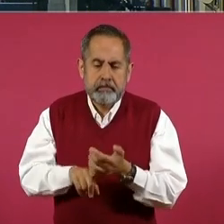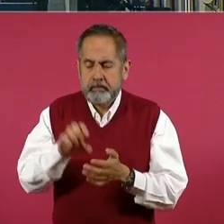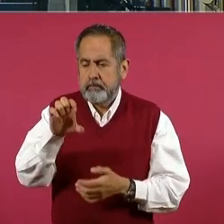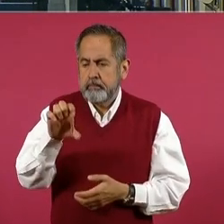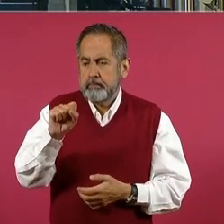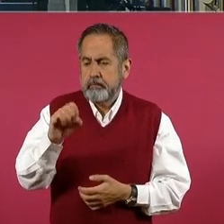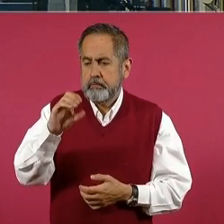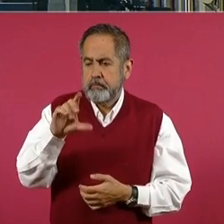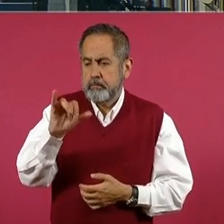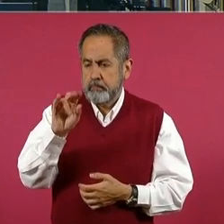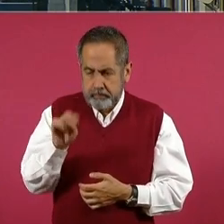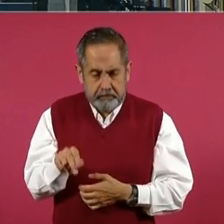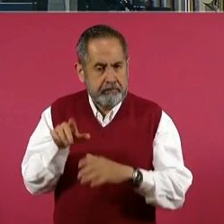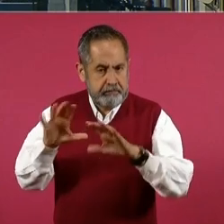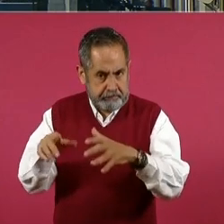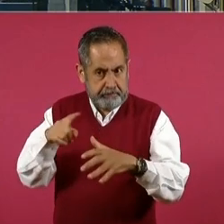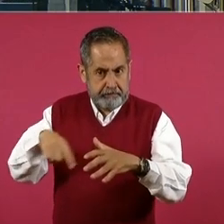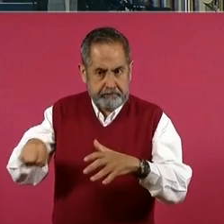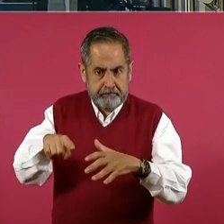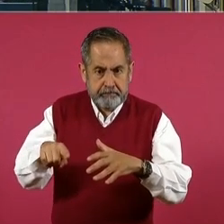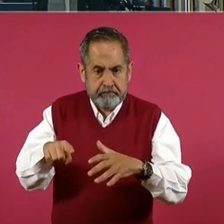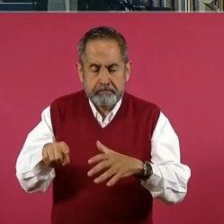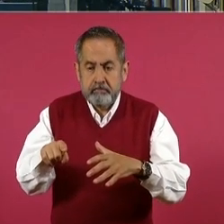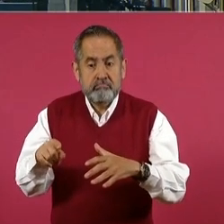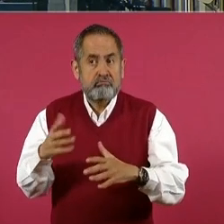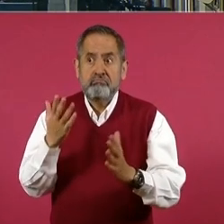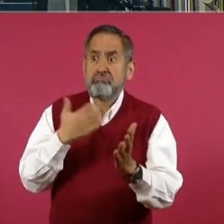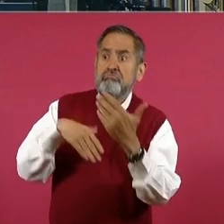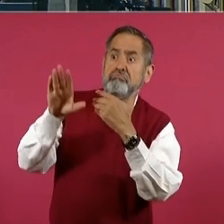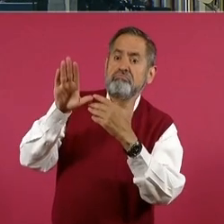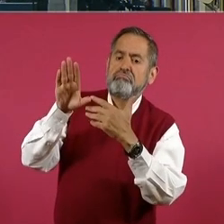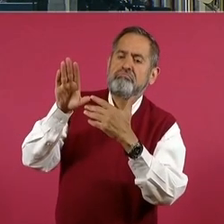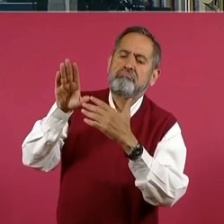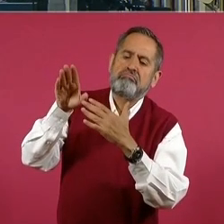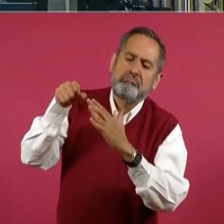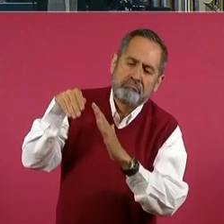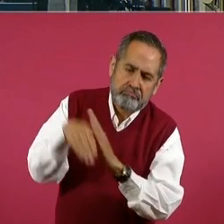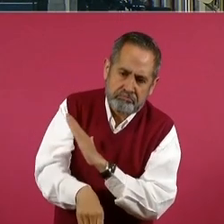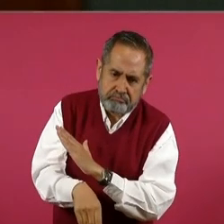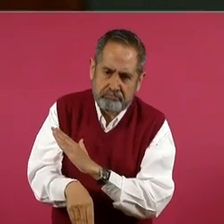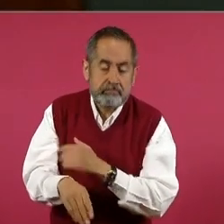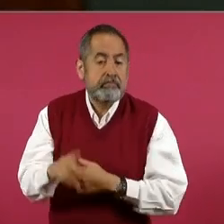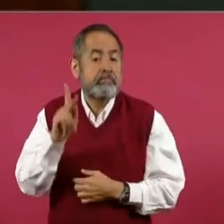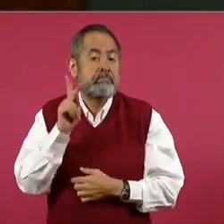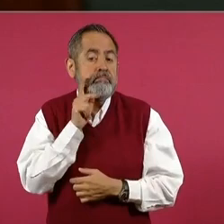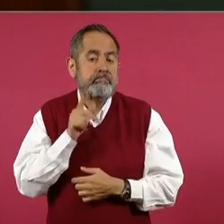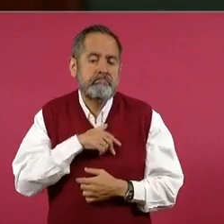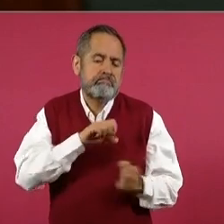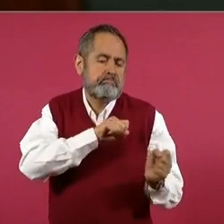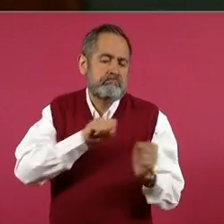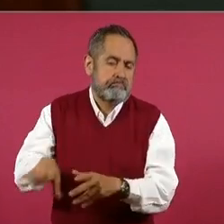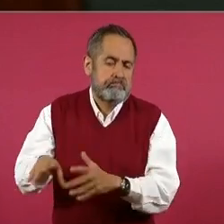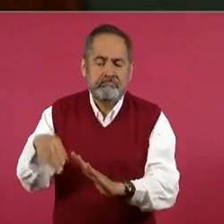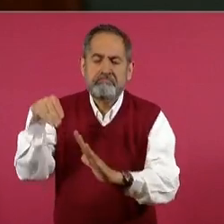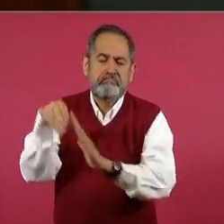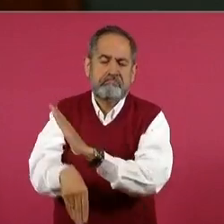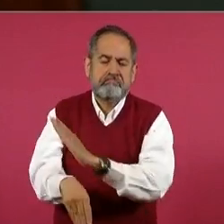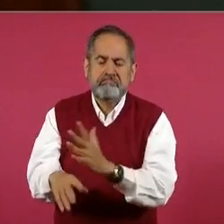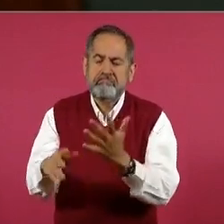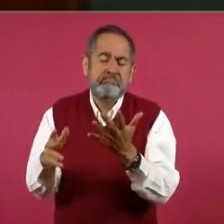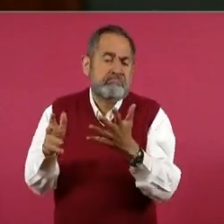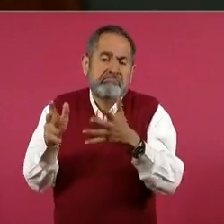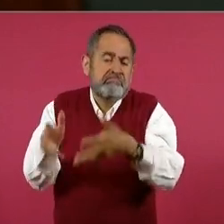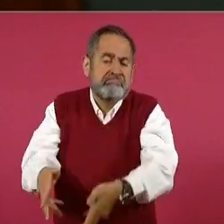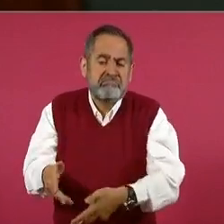Escolín pues pasó de ser de días de gloria a ser ya chatarra, Pemex lo abandonó en su momento, y fue